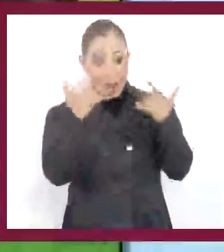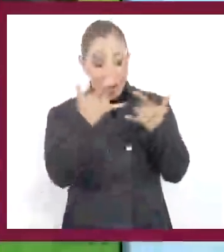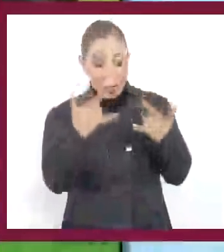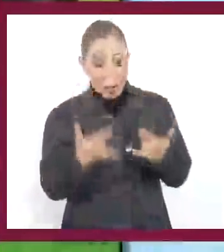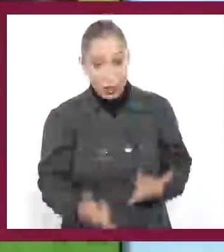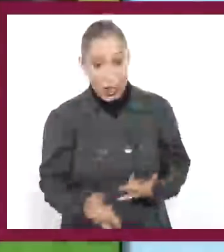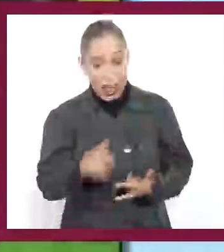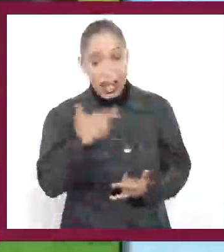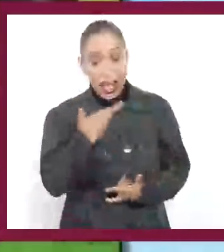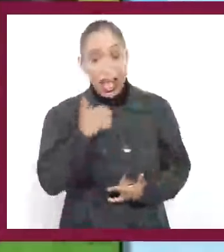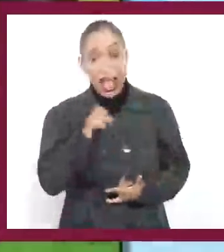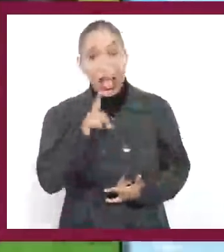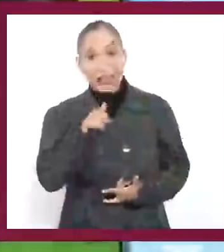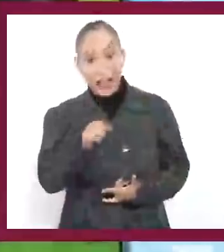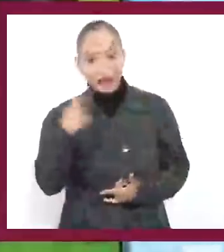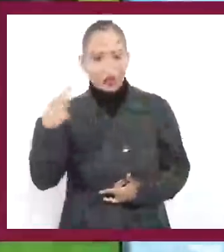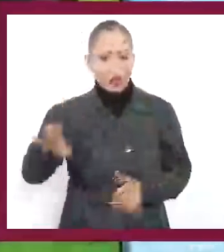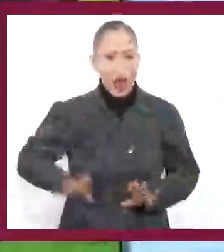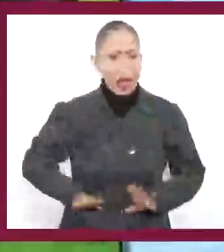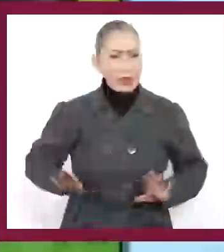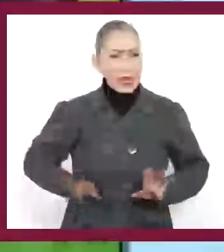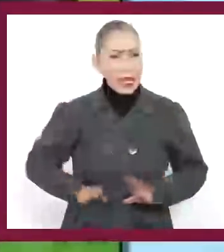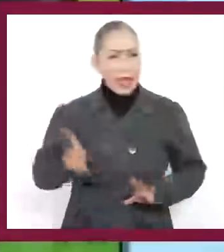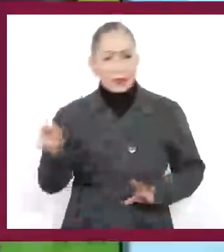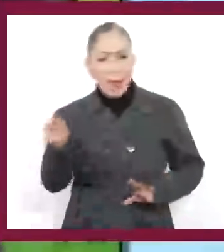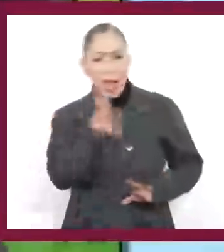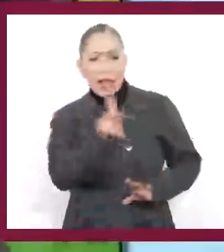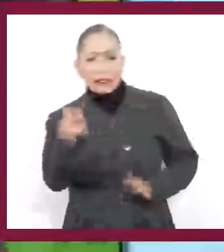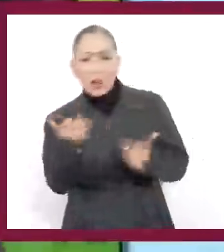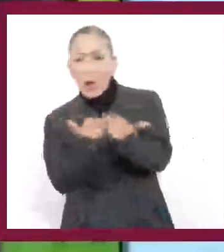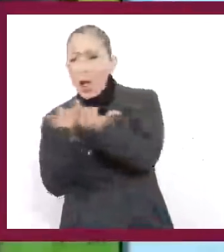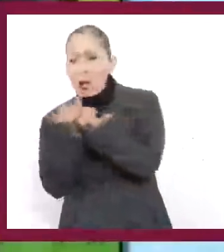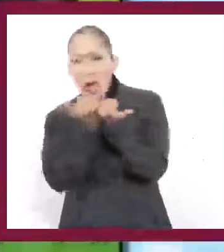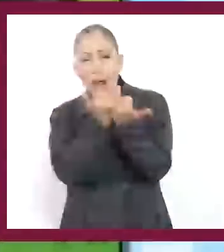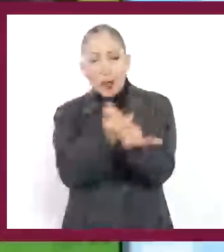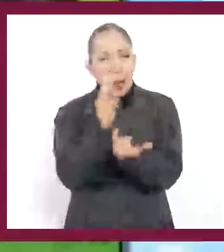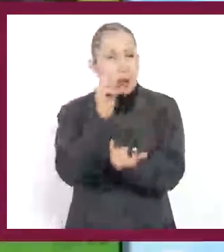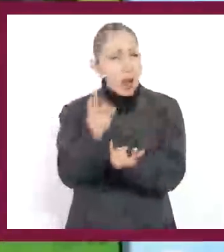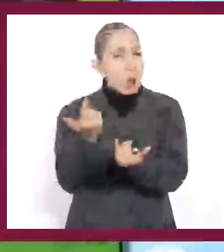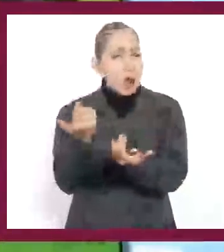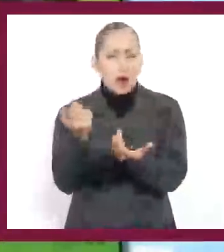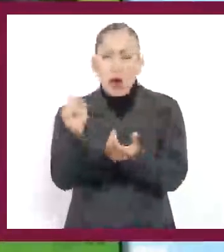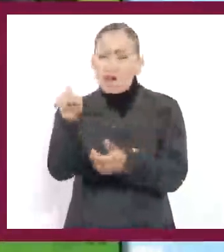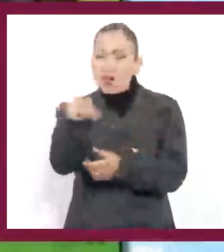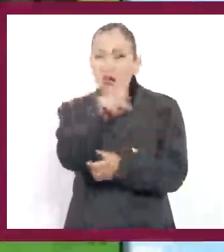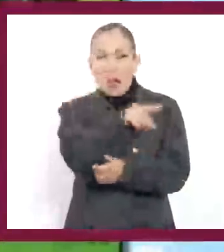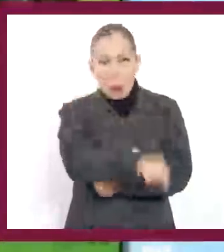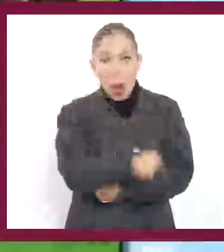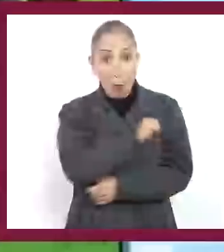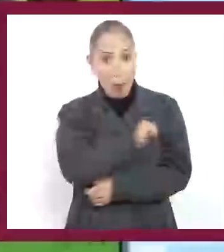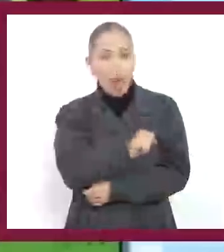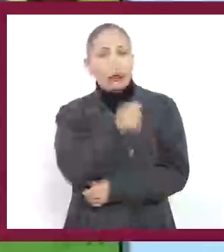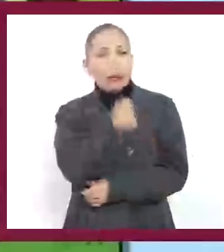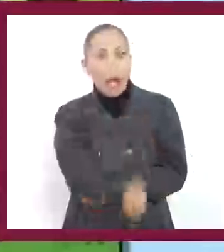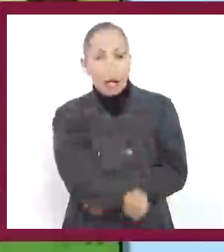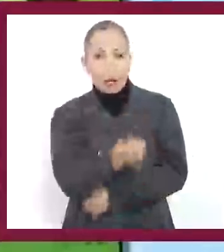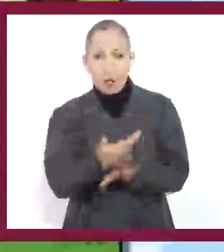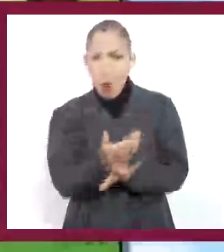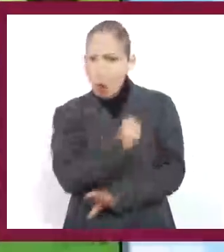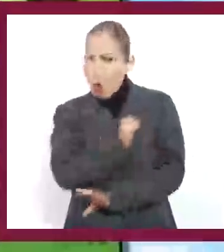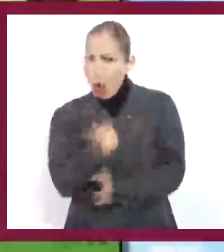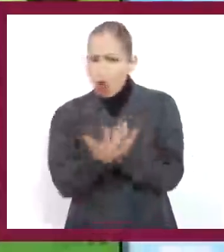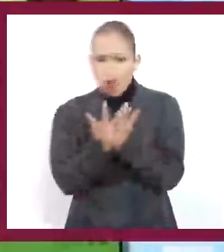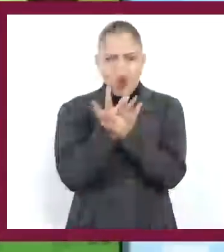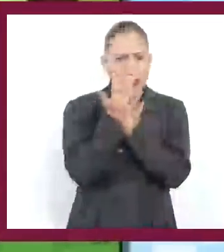o clásicos tienen características similares y encierran personalidades bien definidas. Los malos son muy